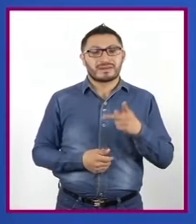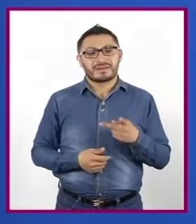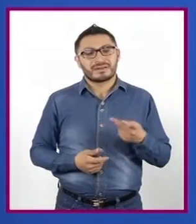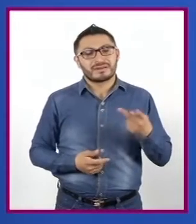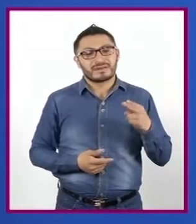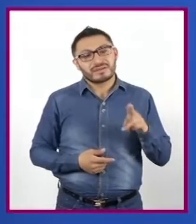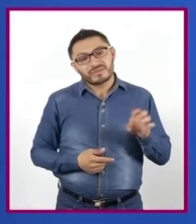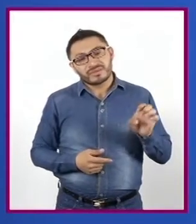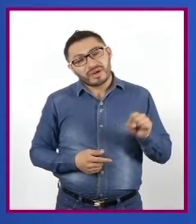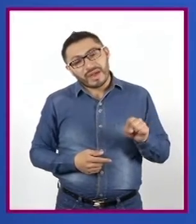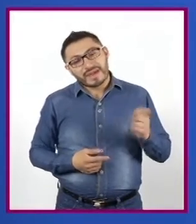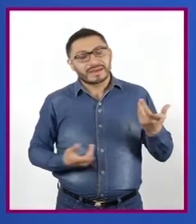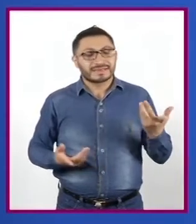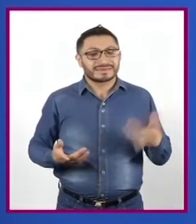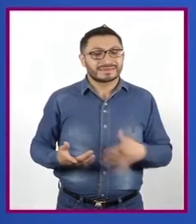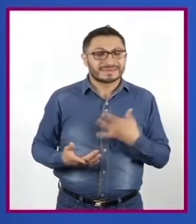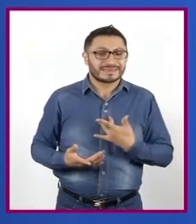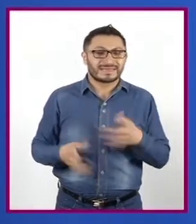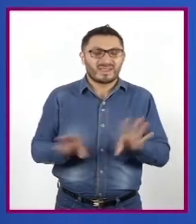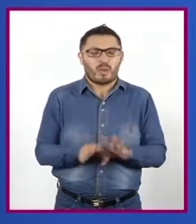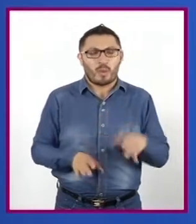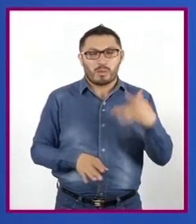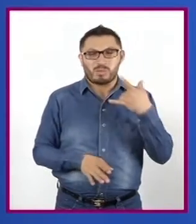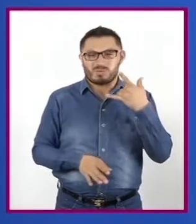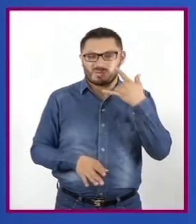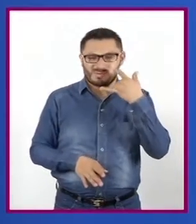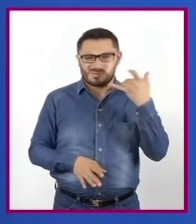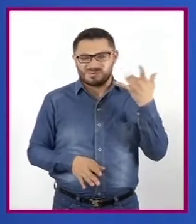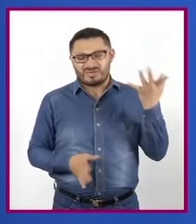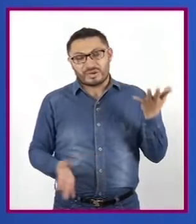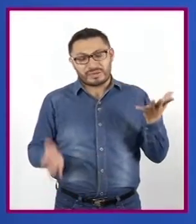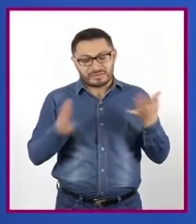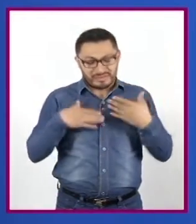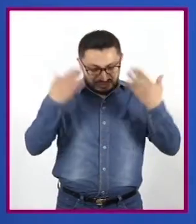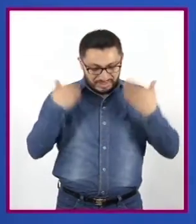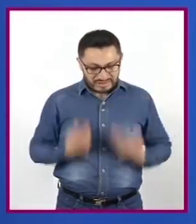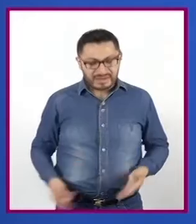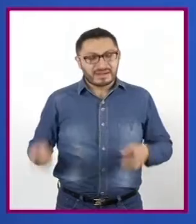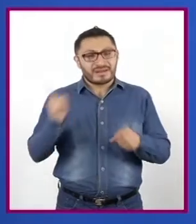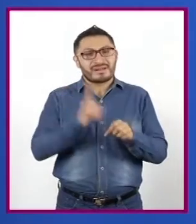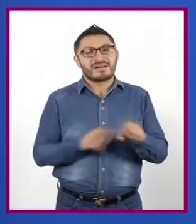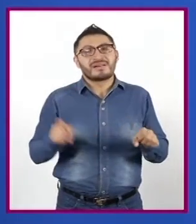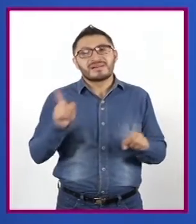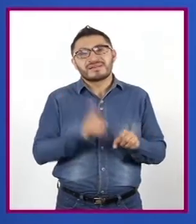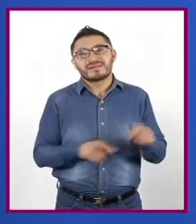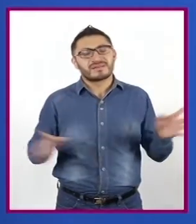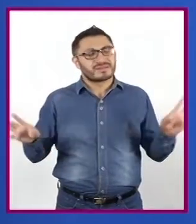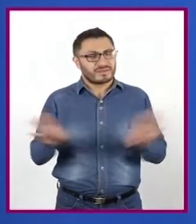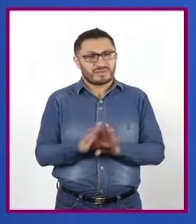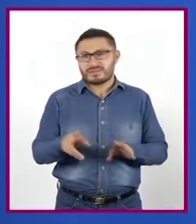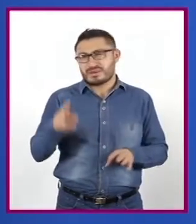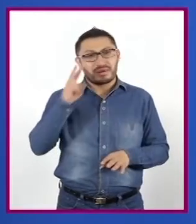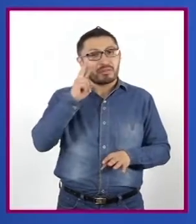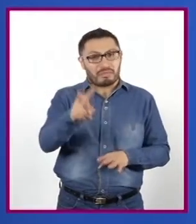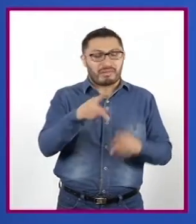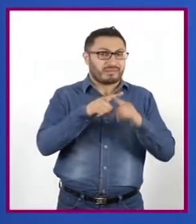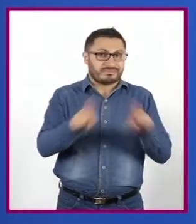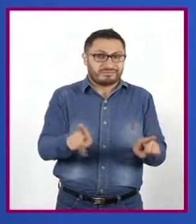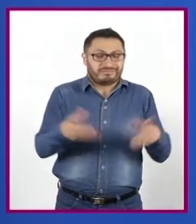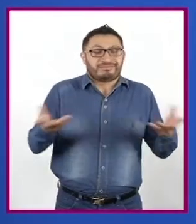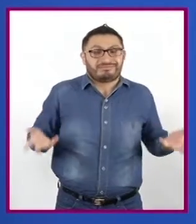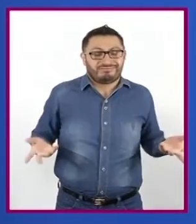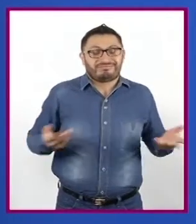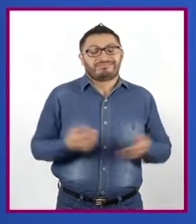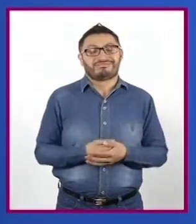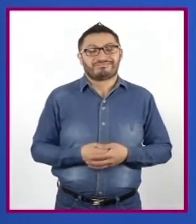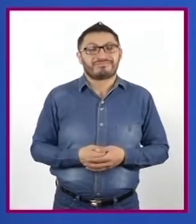se siente extraño. Mis colores no se ven igual. Y